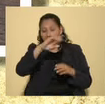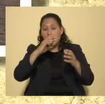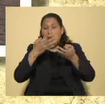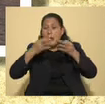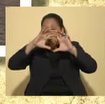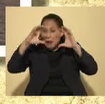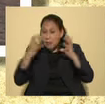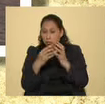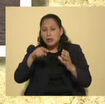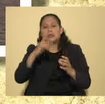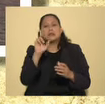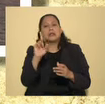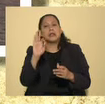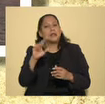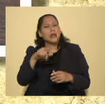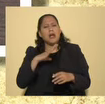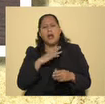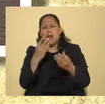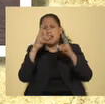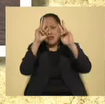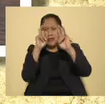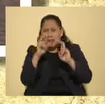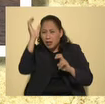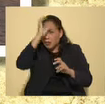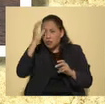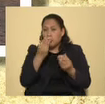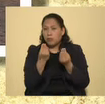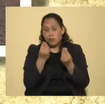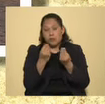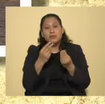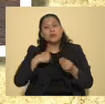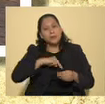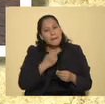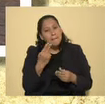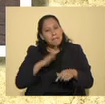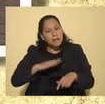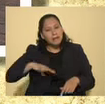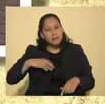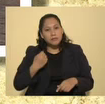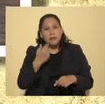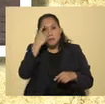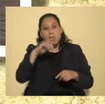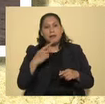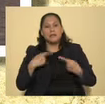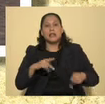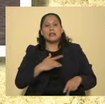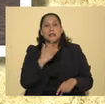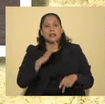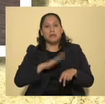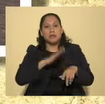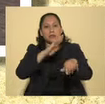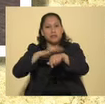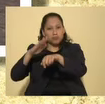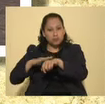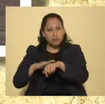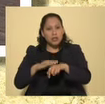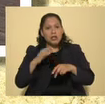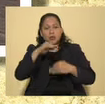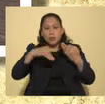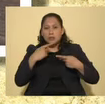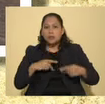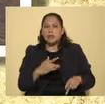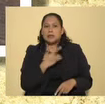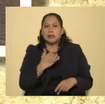oferta cultural gigantesca. Entonces creo que tenemos que trabajar más para que la gente se sienta convocada, para que todo mundo se sienta